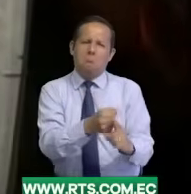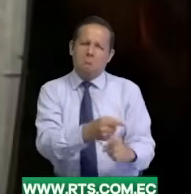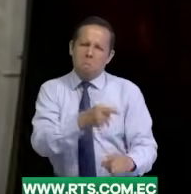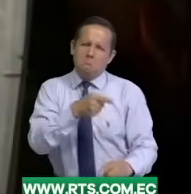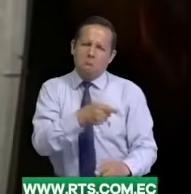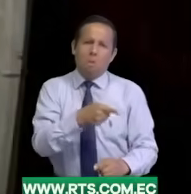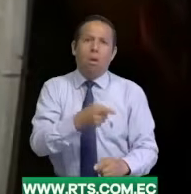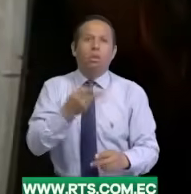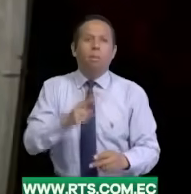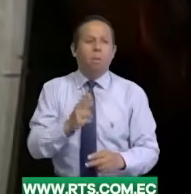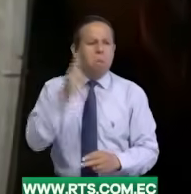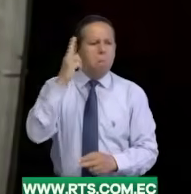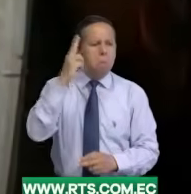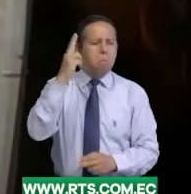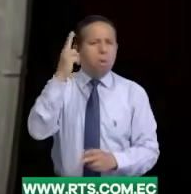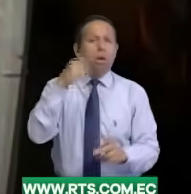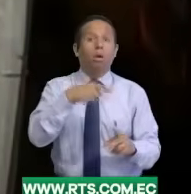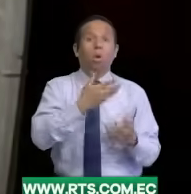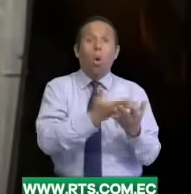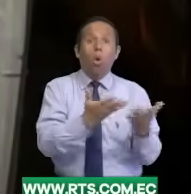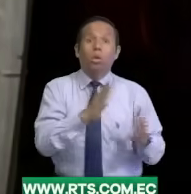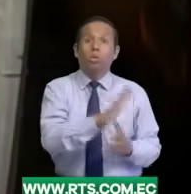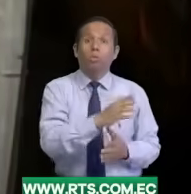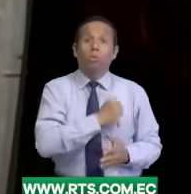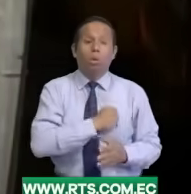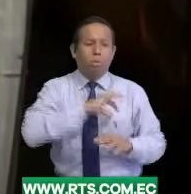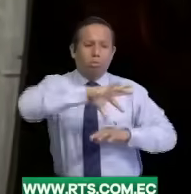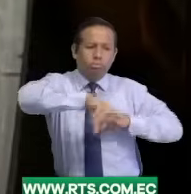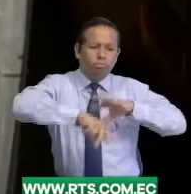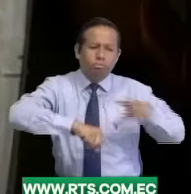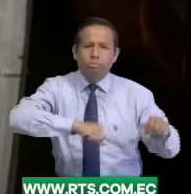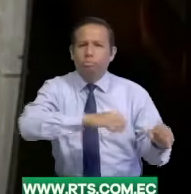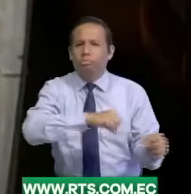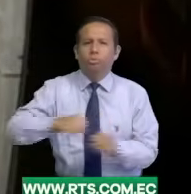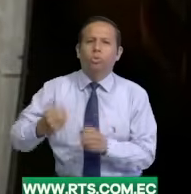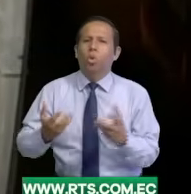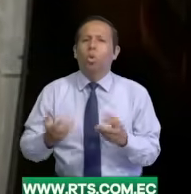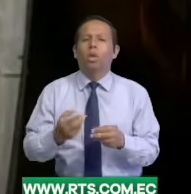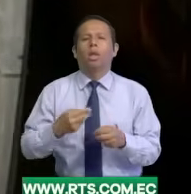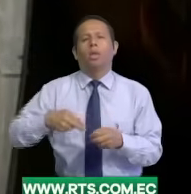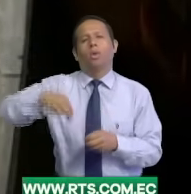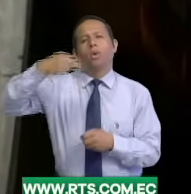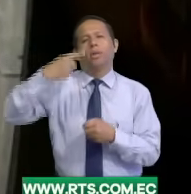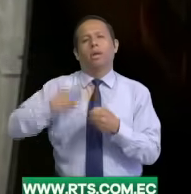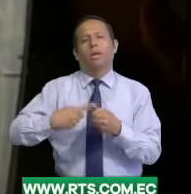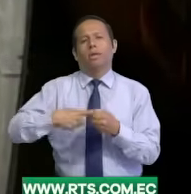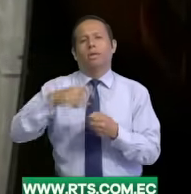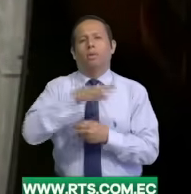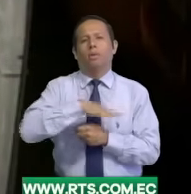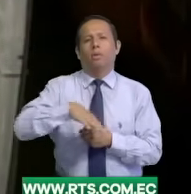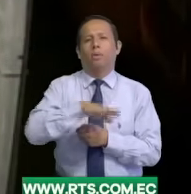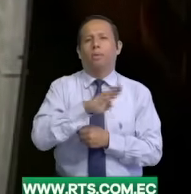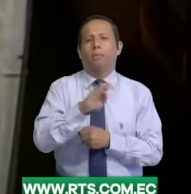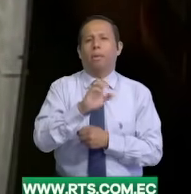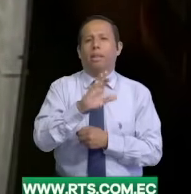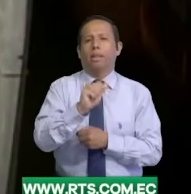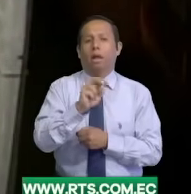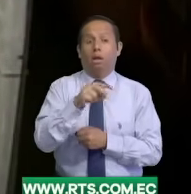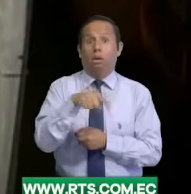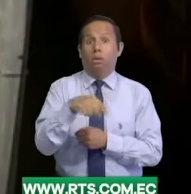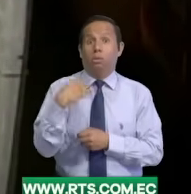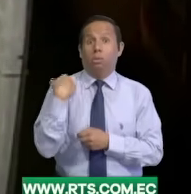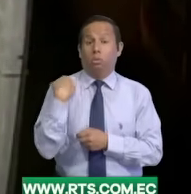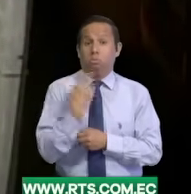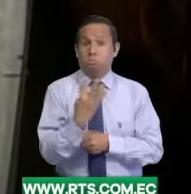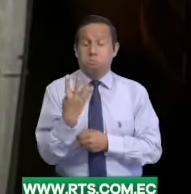y disparos le quitaron sus pertenencias en el Batán Norte de Quito. Los zampones hicieron uso de un arma de fuego